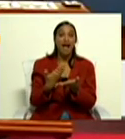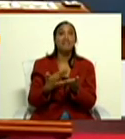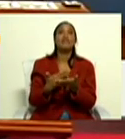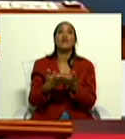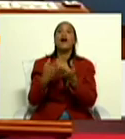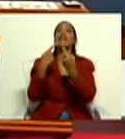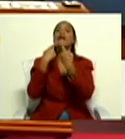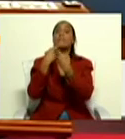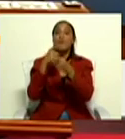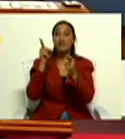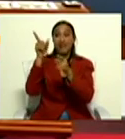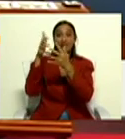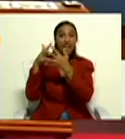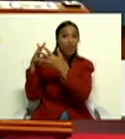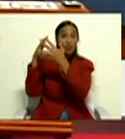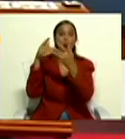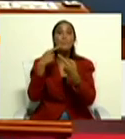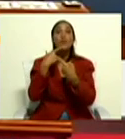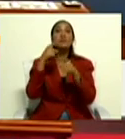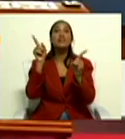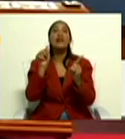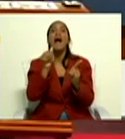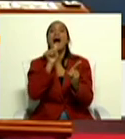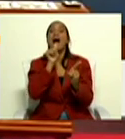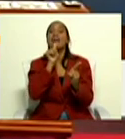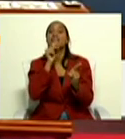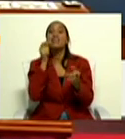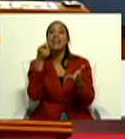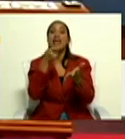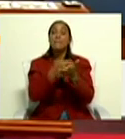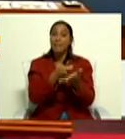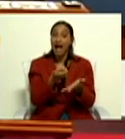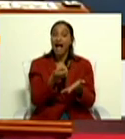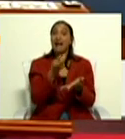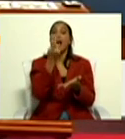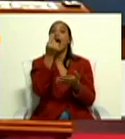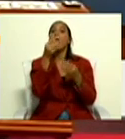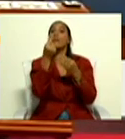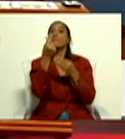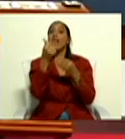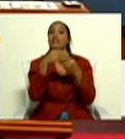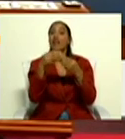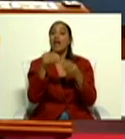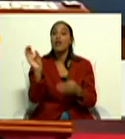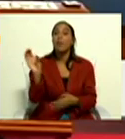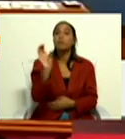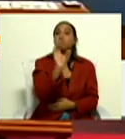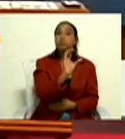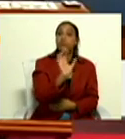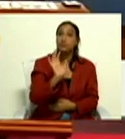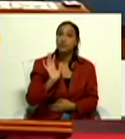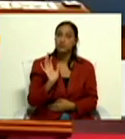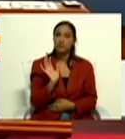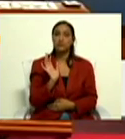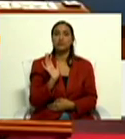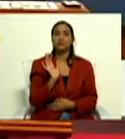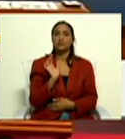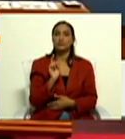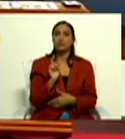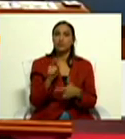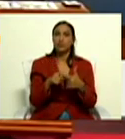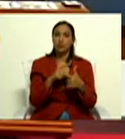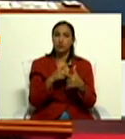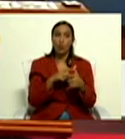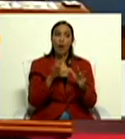le dan, a esa fachada de ONG de derechos humanos que se dedican a esto que estoy mencionando. A que cuando se detiene un terrorista, a